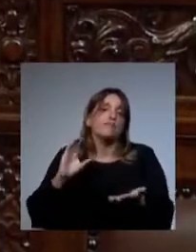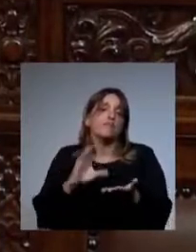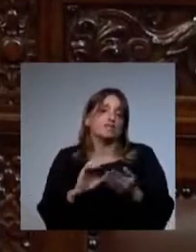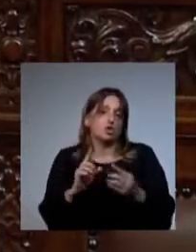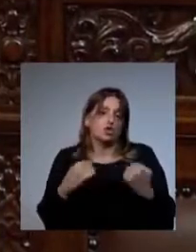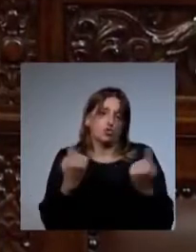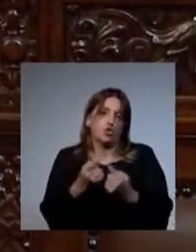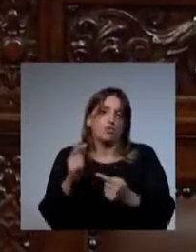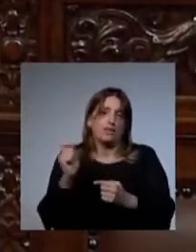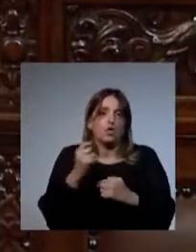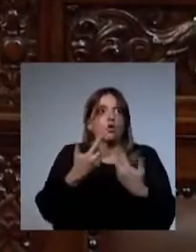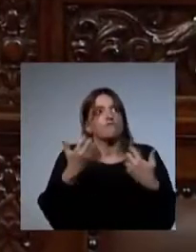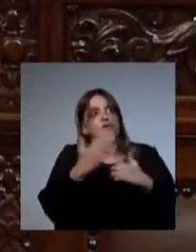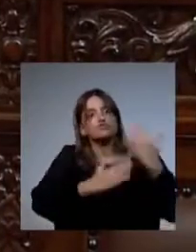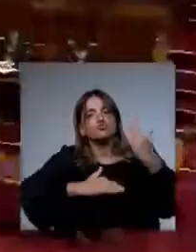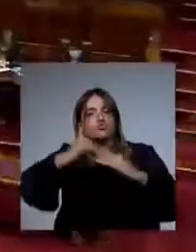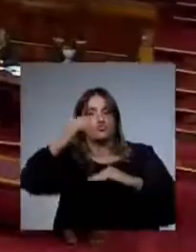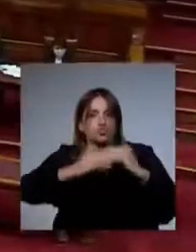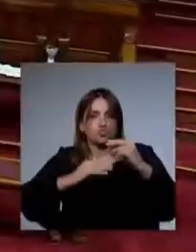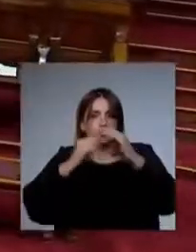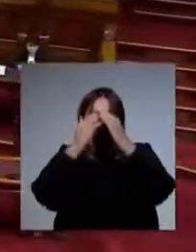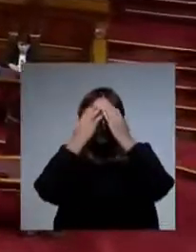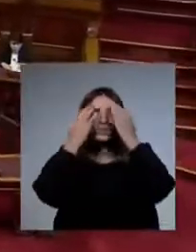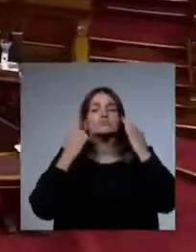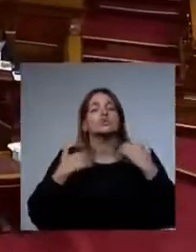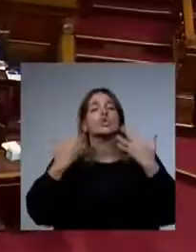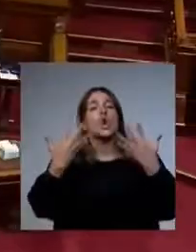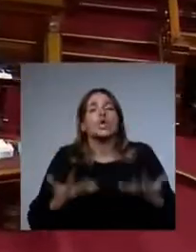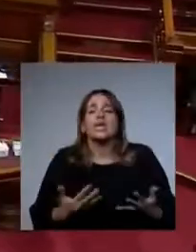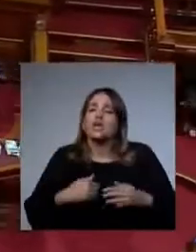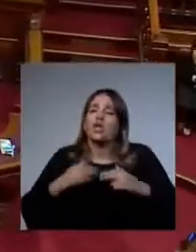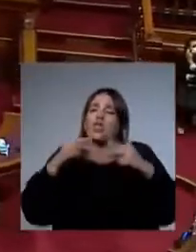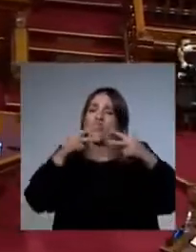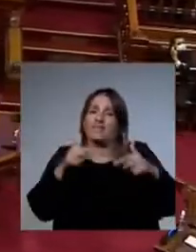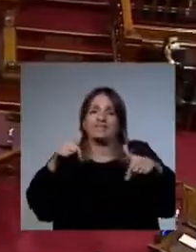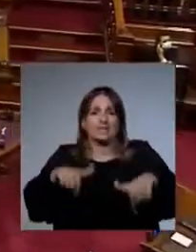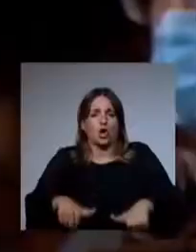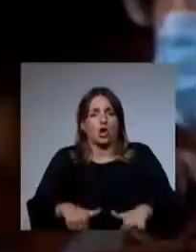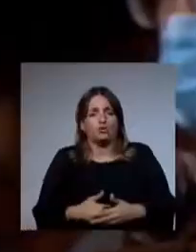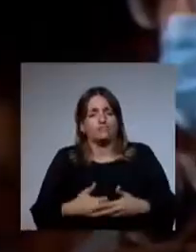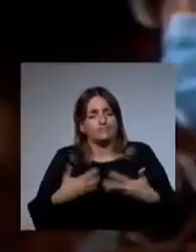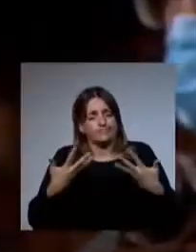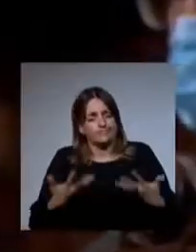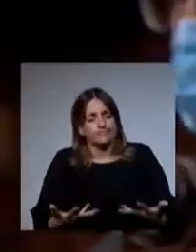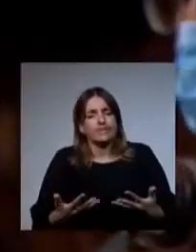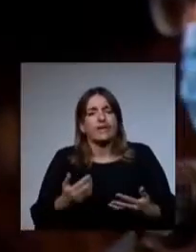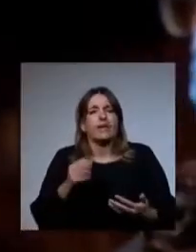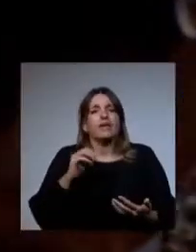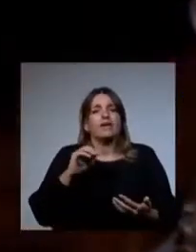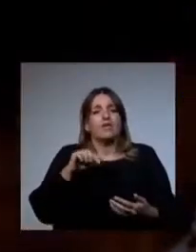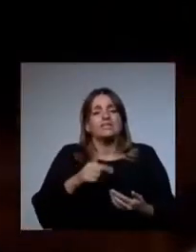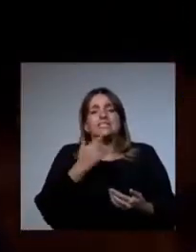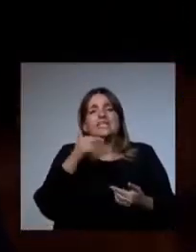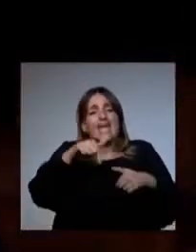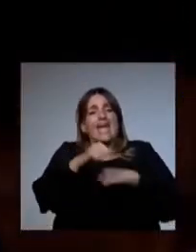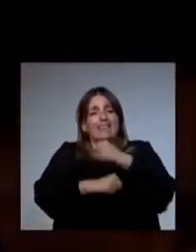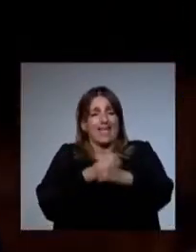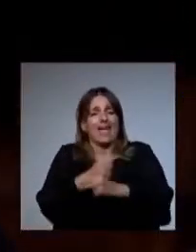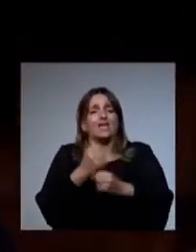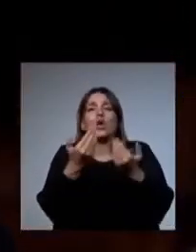pública e infraestructura. Quiero destacar hoy el comienzo en este